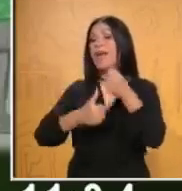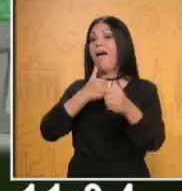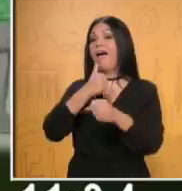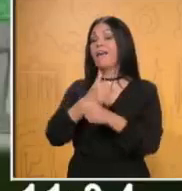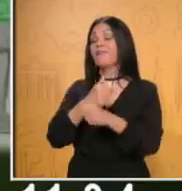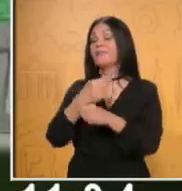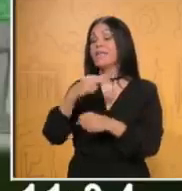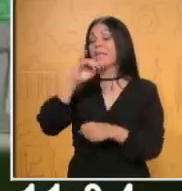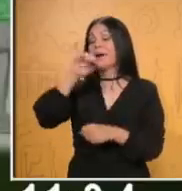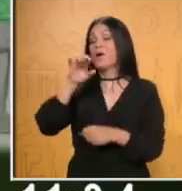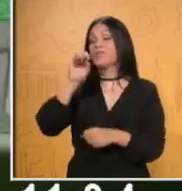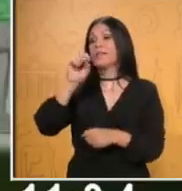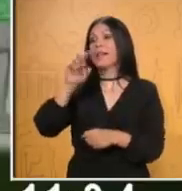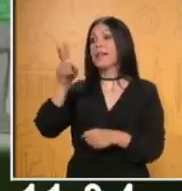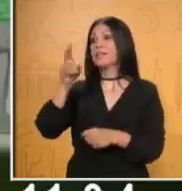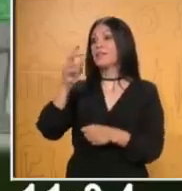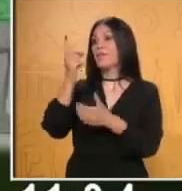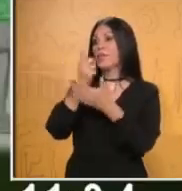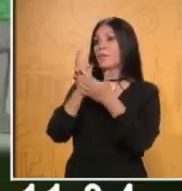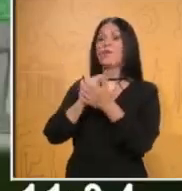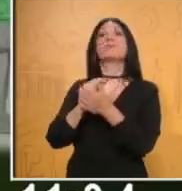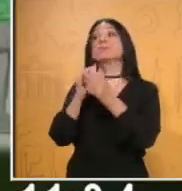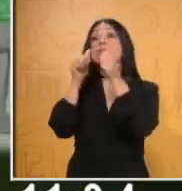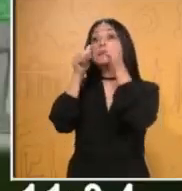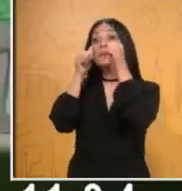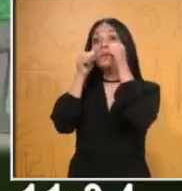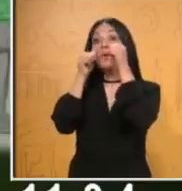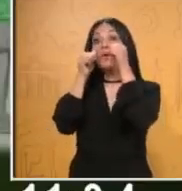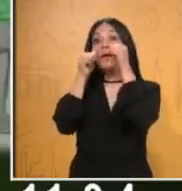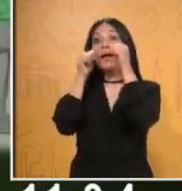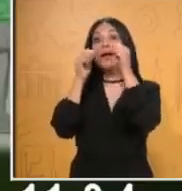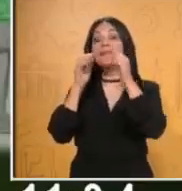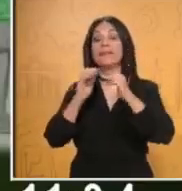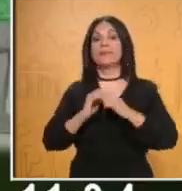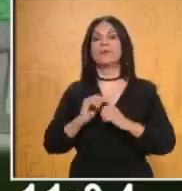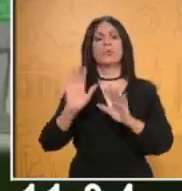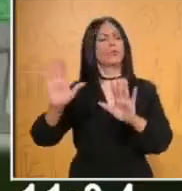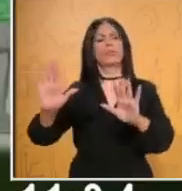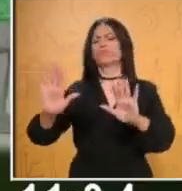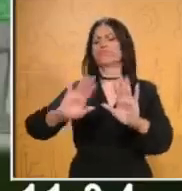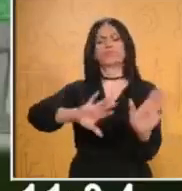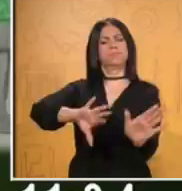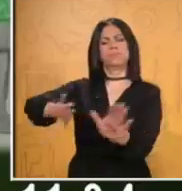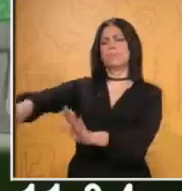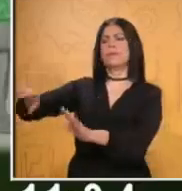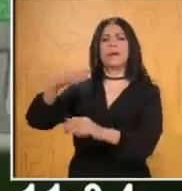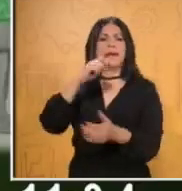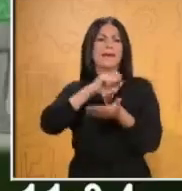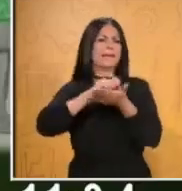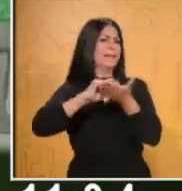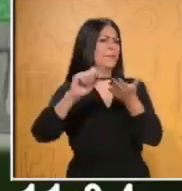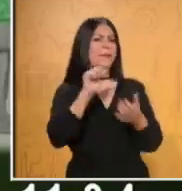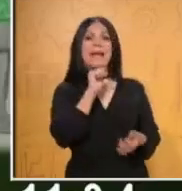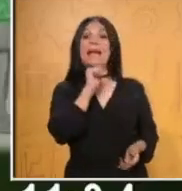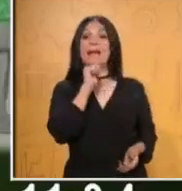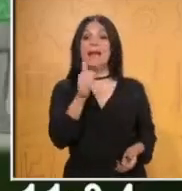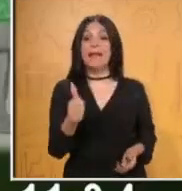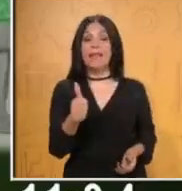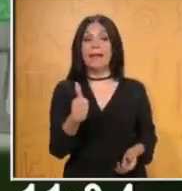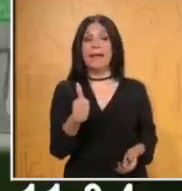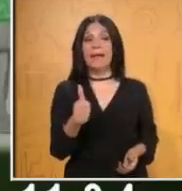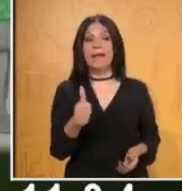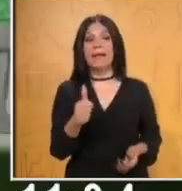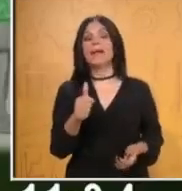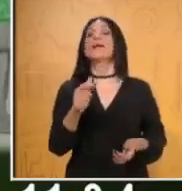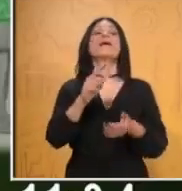bien, vamos a empezar. Pon mucha atención, no necesitamos que escribas por el momento nada. Como te dijo el maestro, vas a hacer una descripción, pero